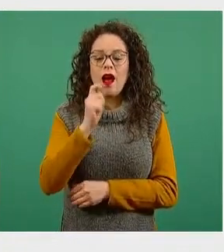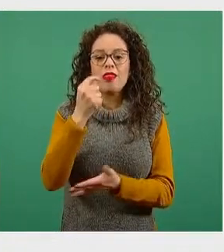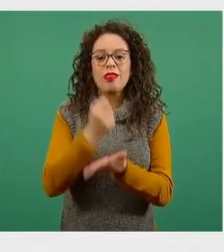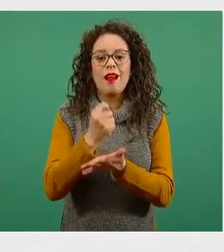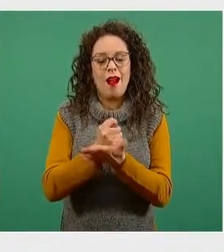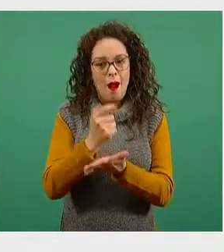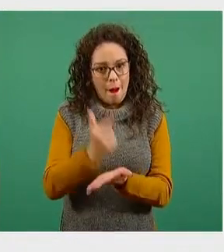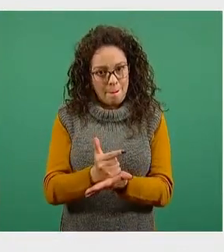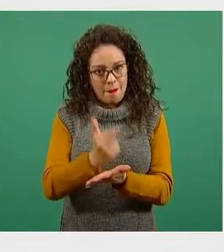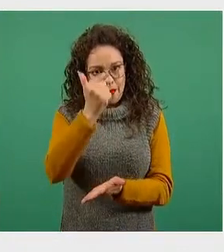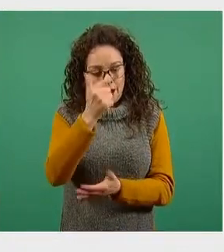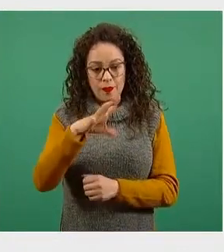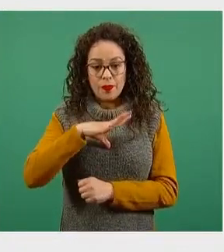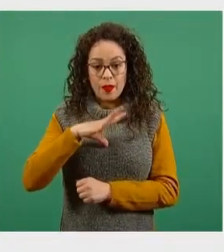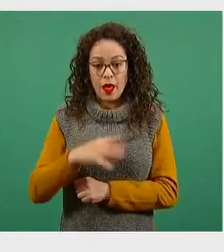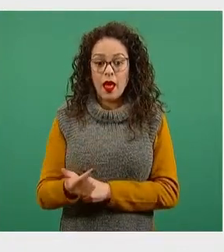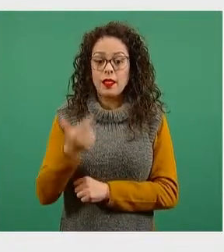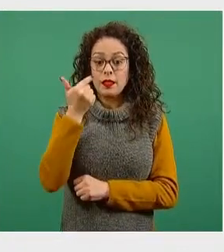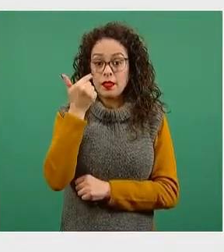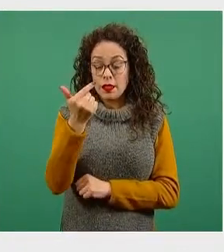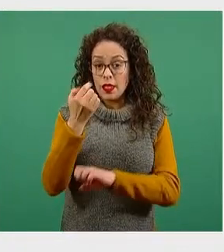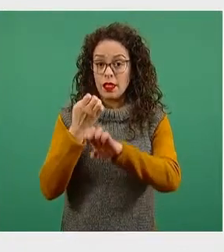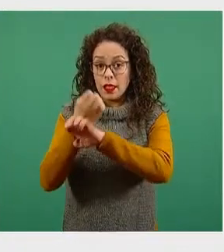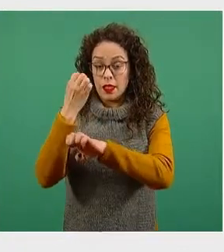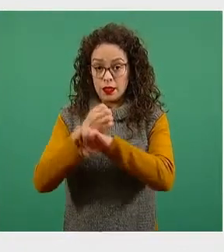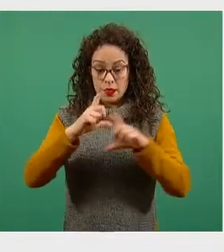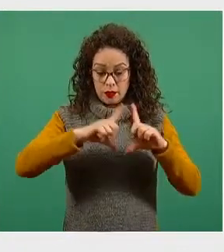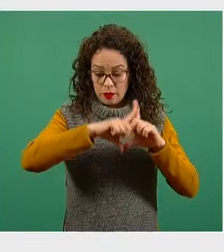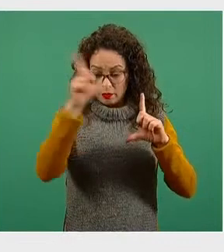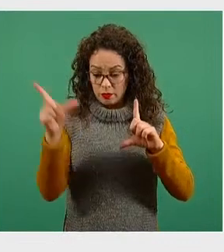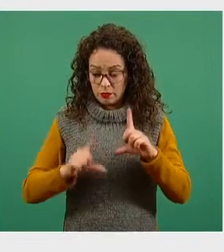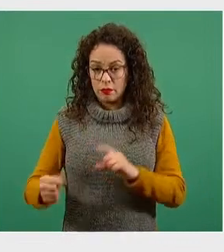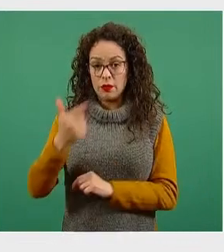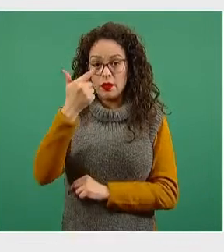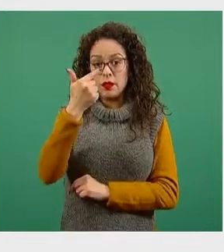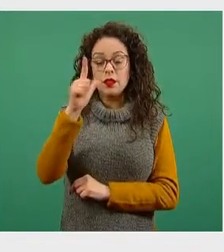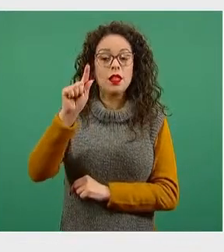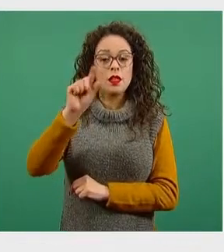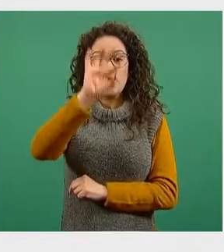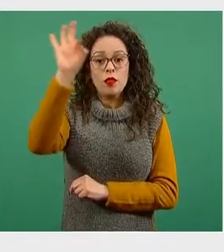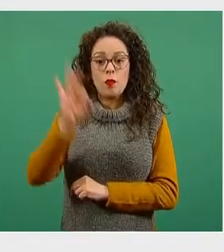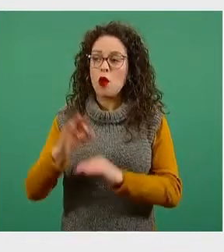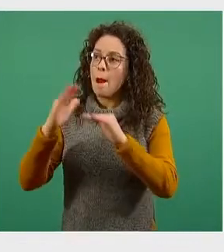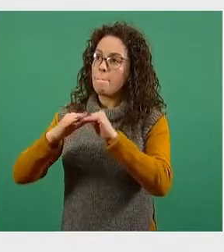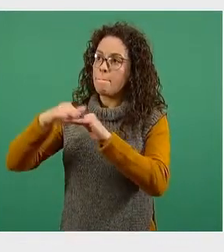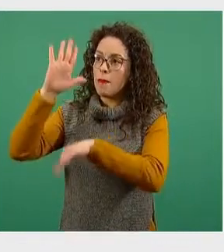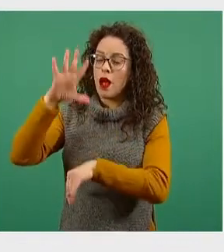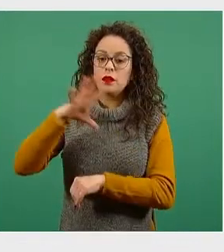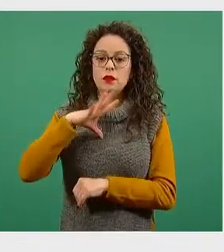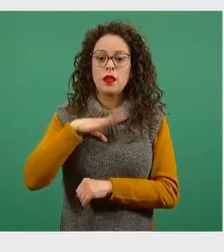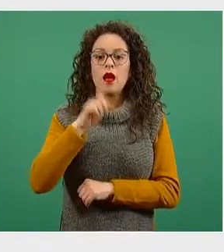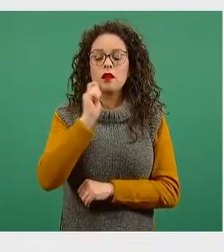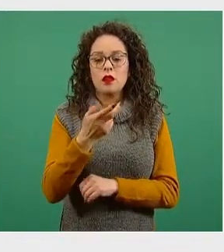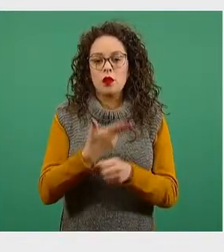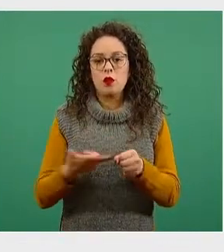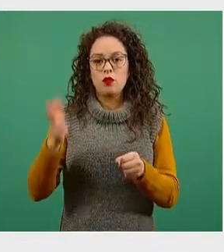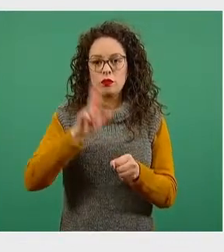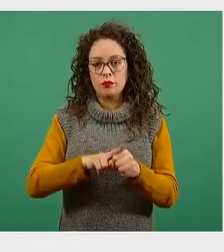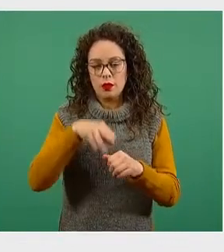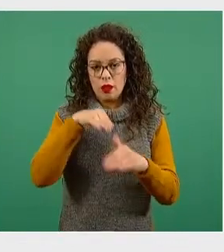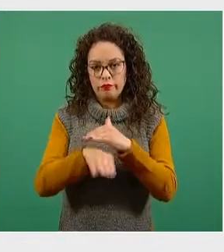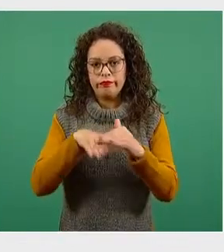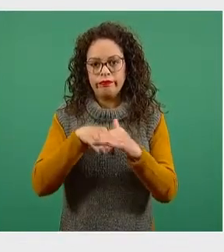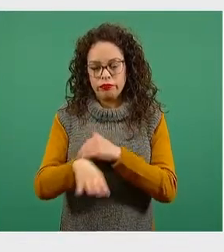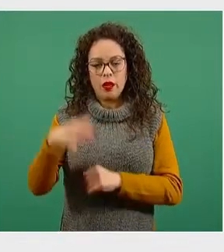intensivos. Tenemos 7 estados de nuestra república con más del 70% de ocupación en este tipo de camas generales para